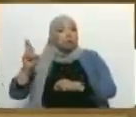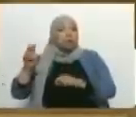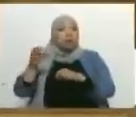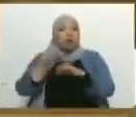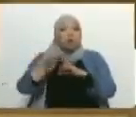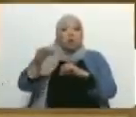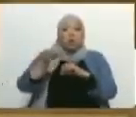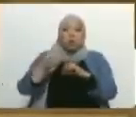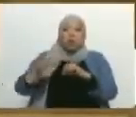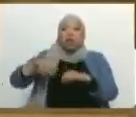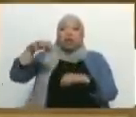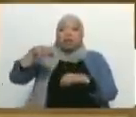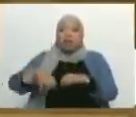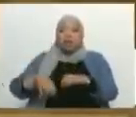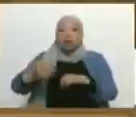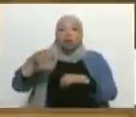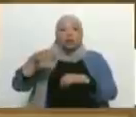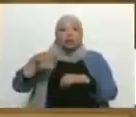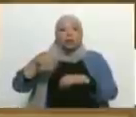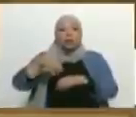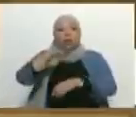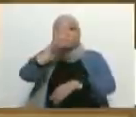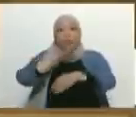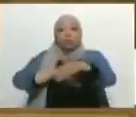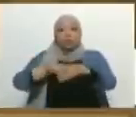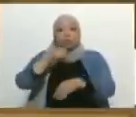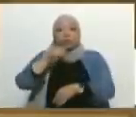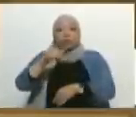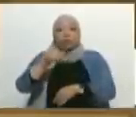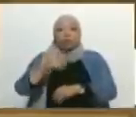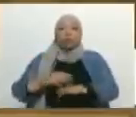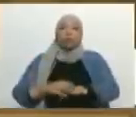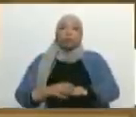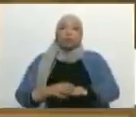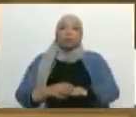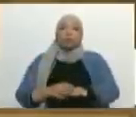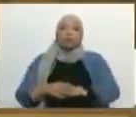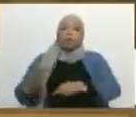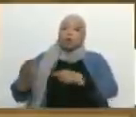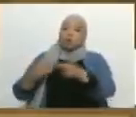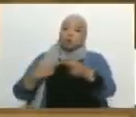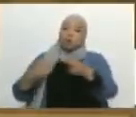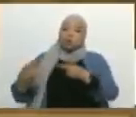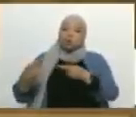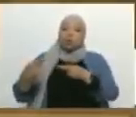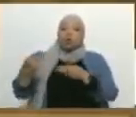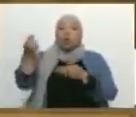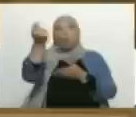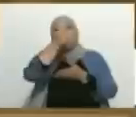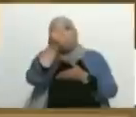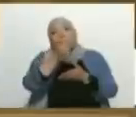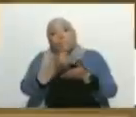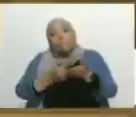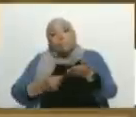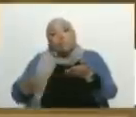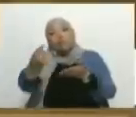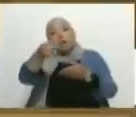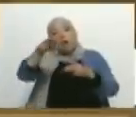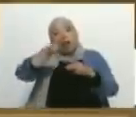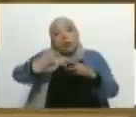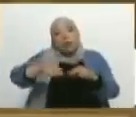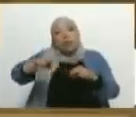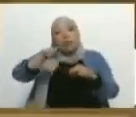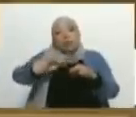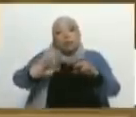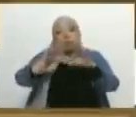Rodríguez del estado Anzoátegui, ciudadano Ernesto Paraqueima, en relación a un mural pintado por niños con trastorno del